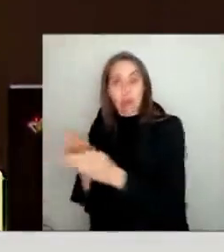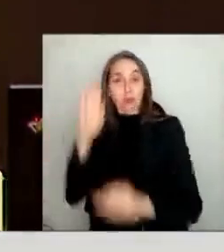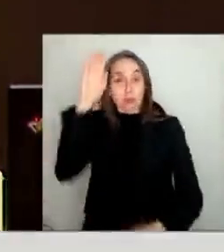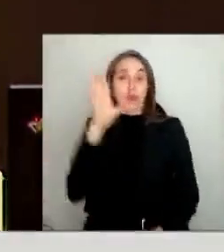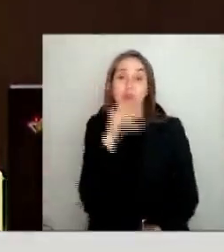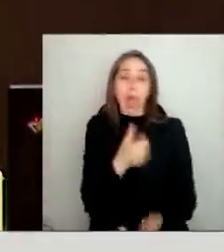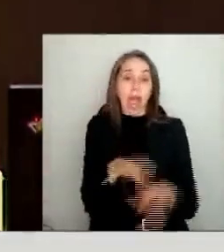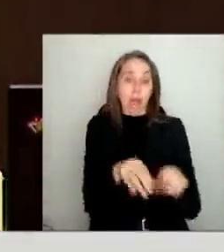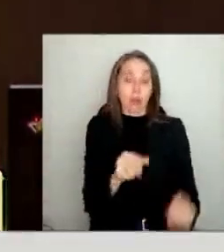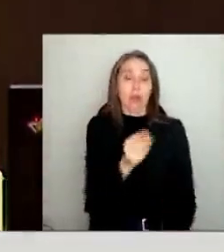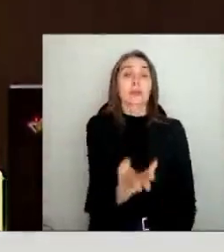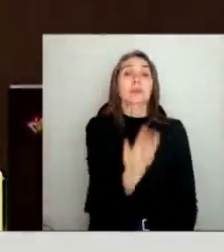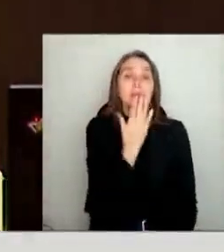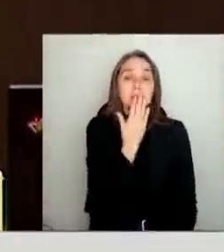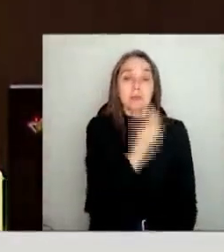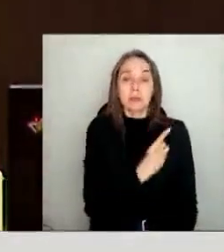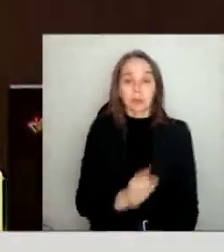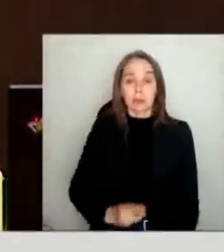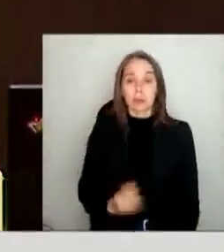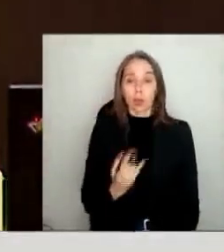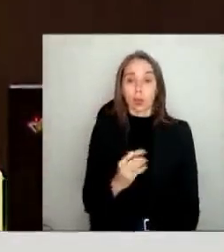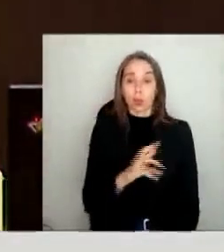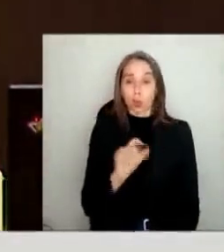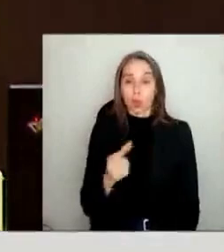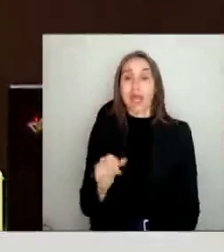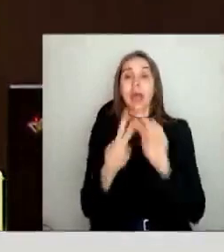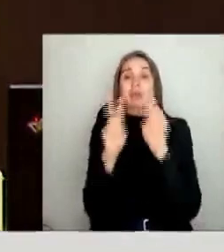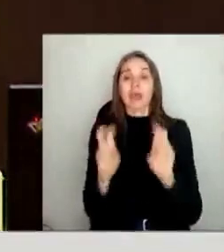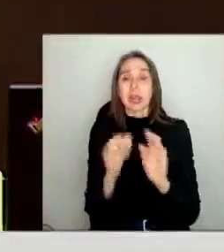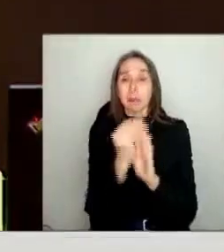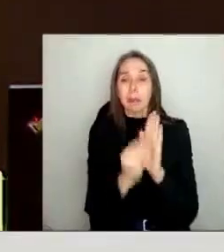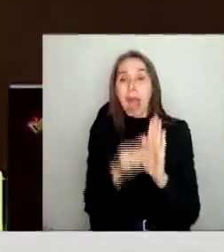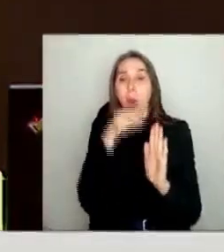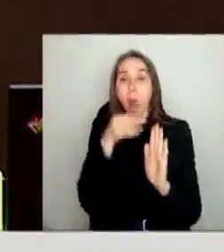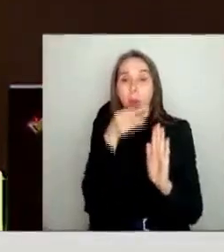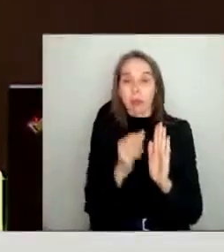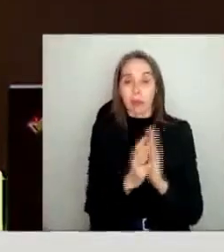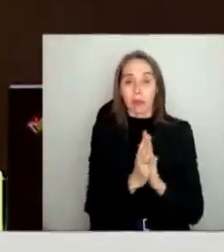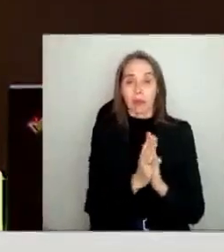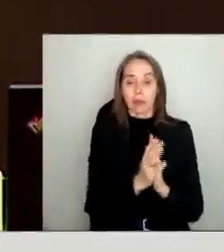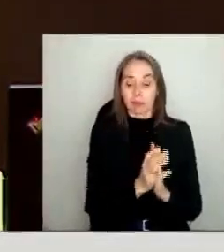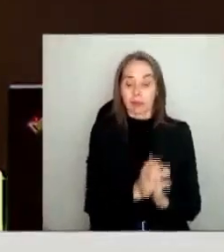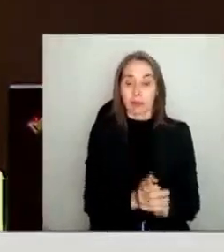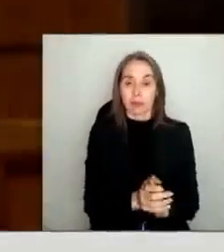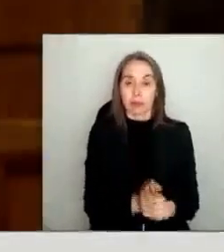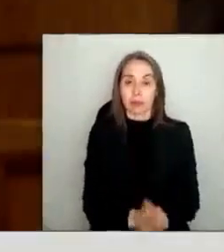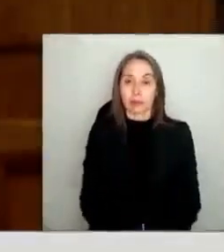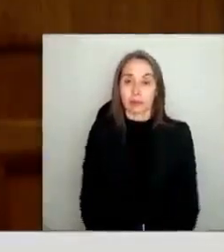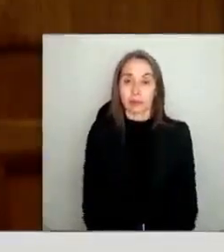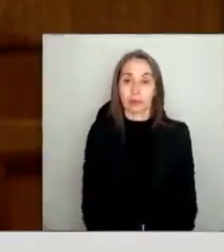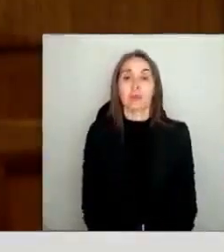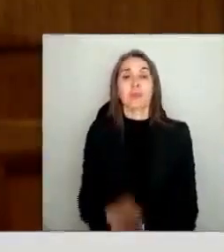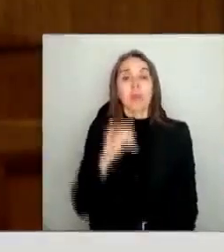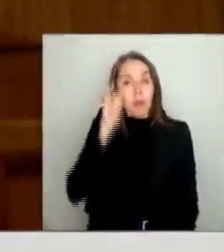diputado undurraga sobre la tabla sobre la cuenta Perdón perdón Es sobre